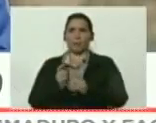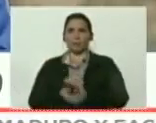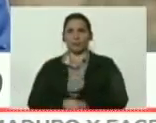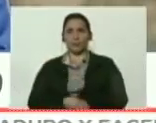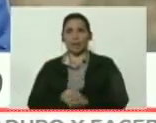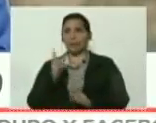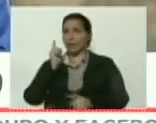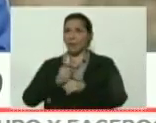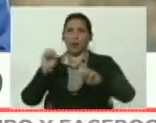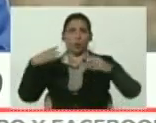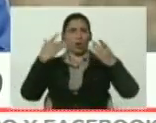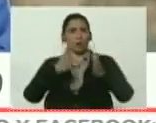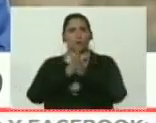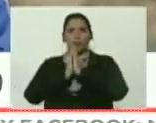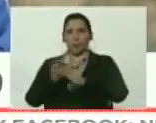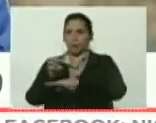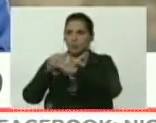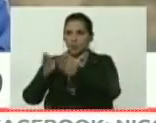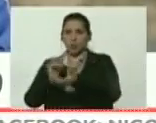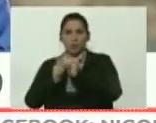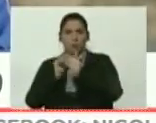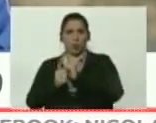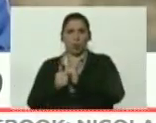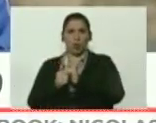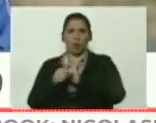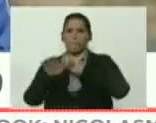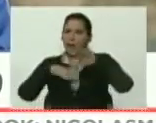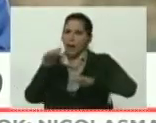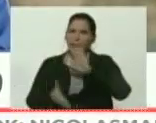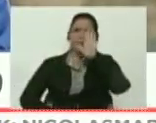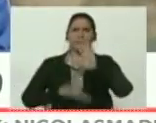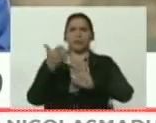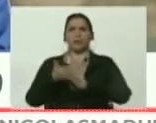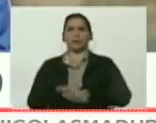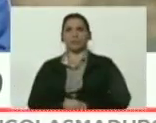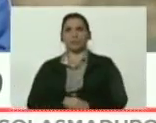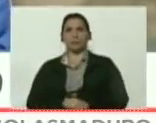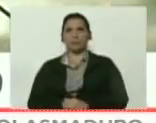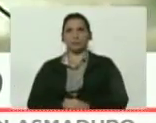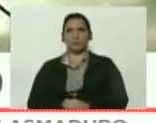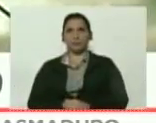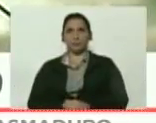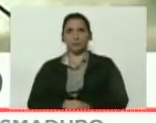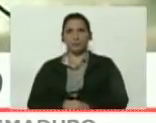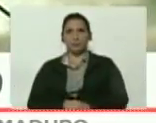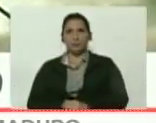que lograrlo, Pedro. ¡Palante, Pedro!